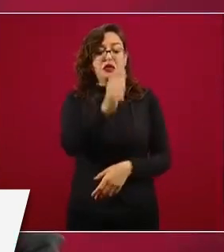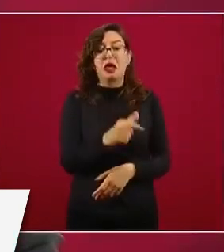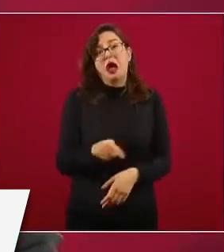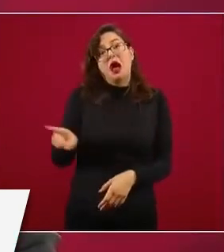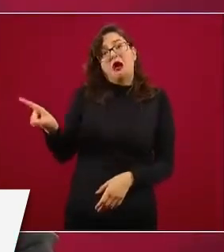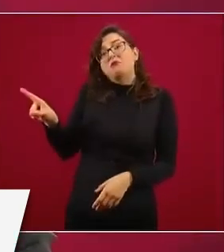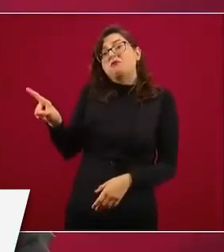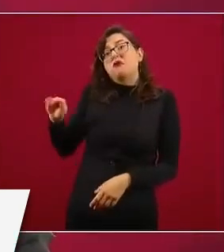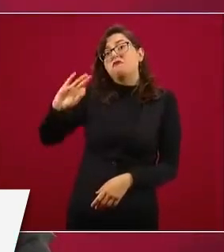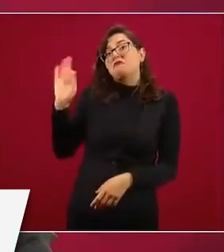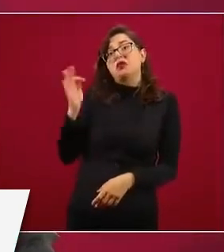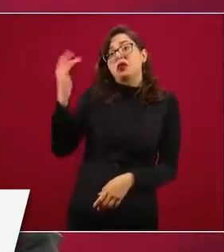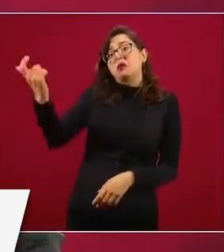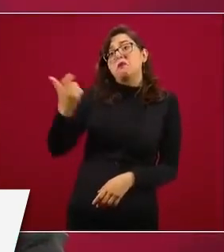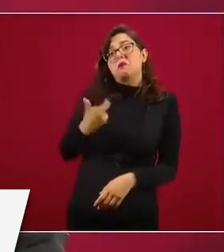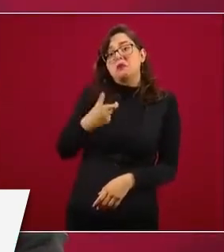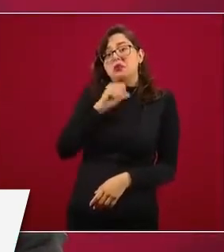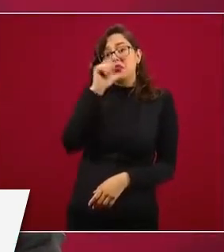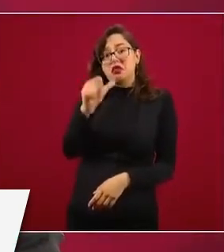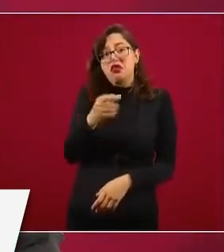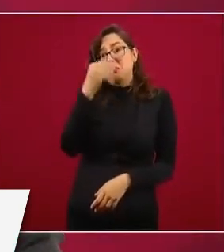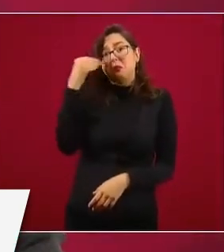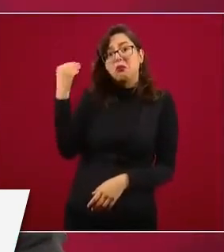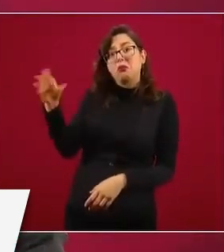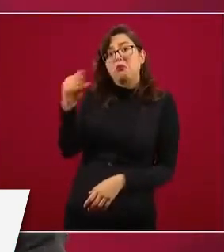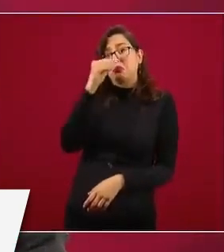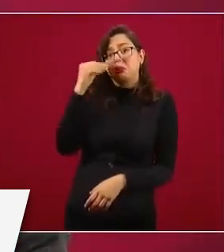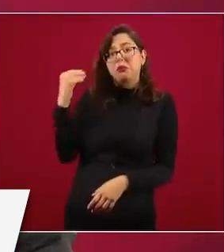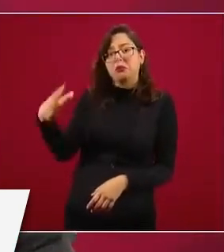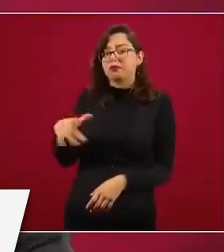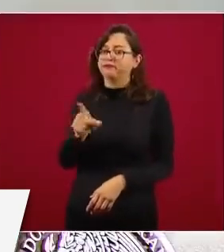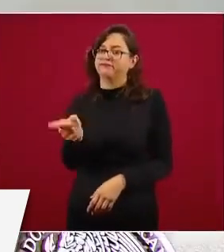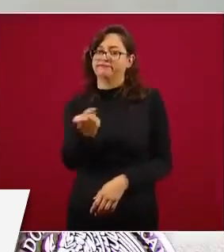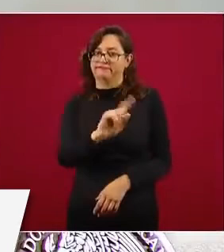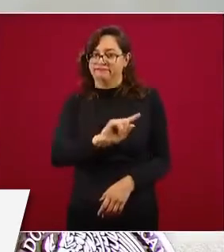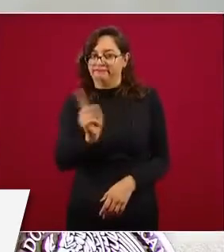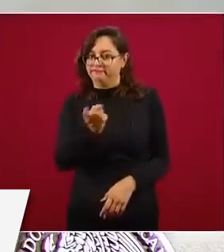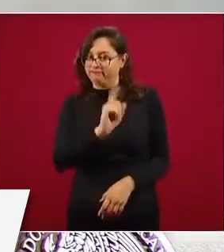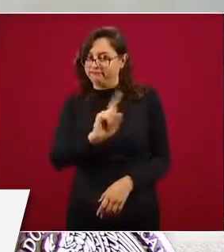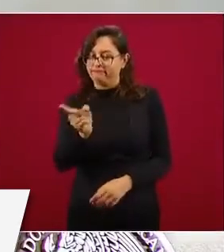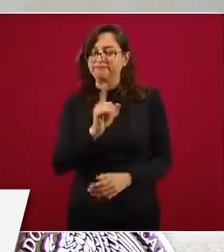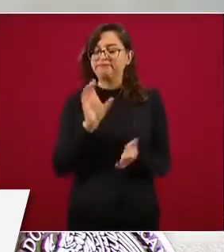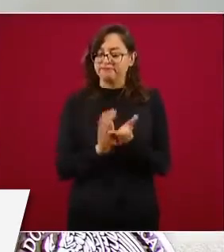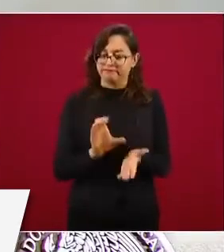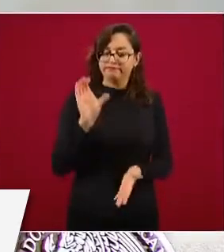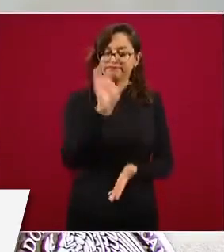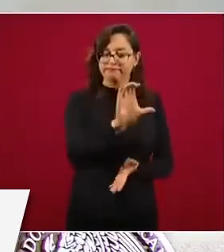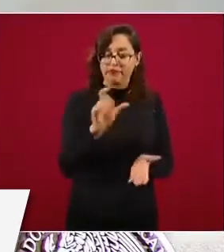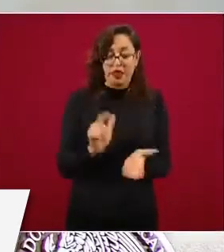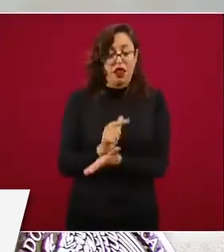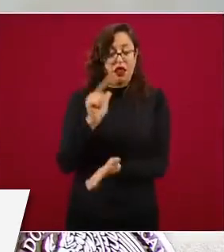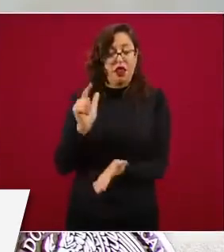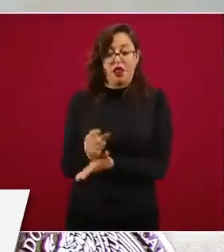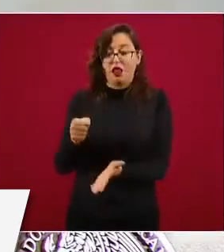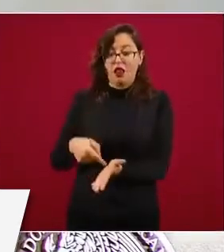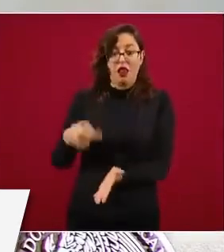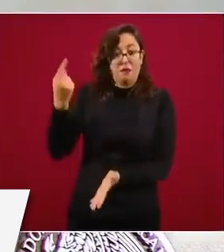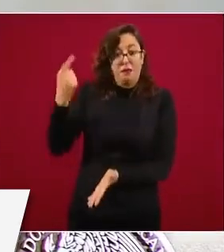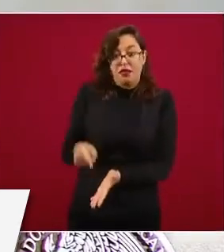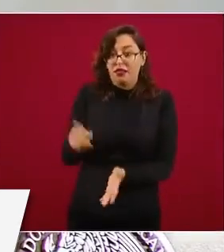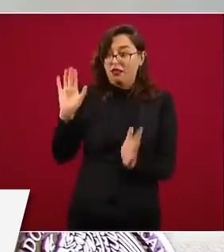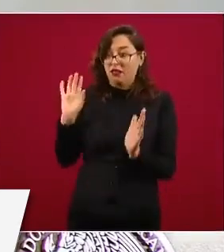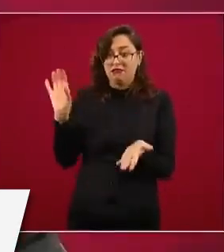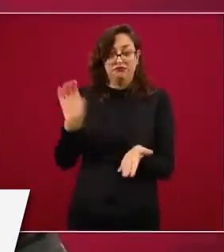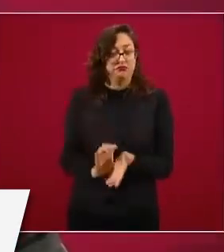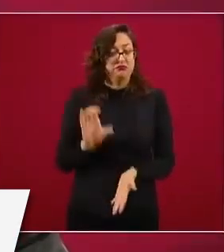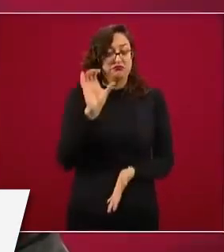dinero. Y no es así. Se les entrega lo que por ley les